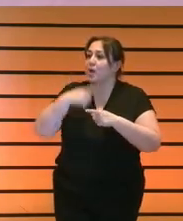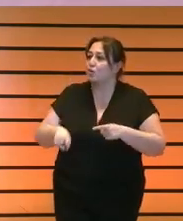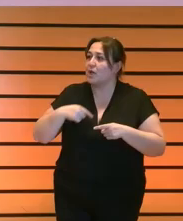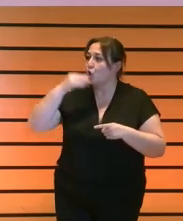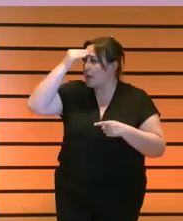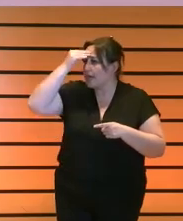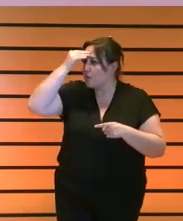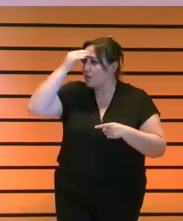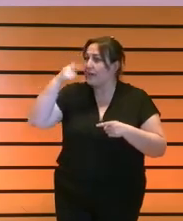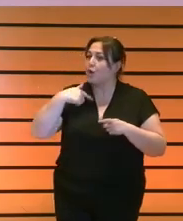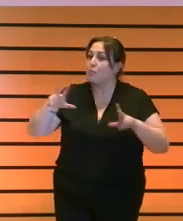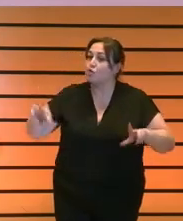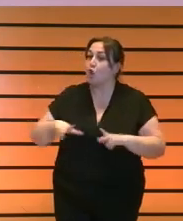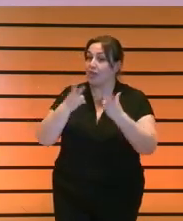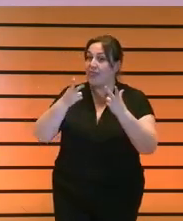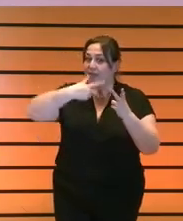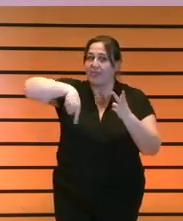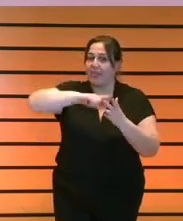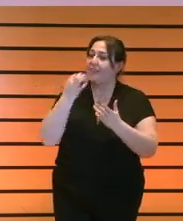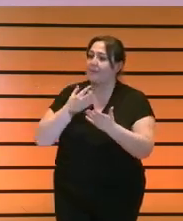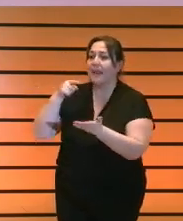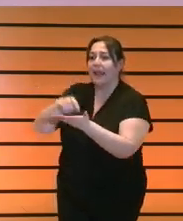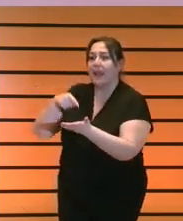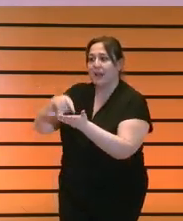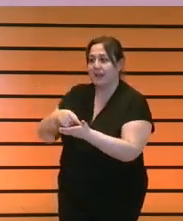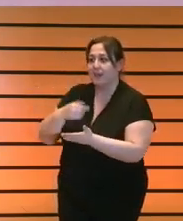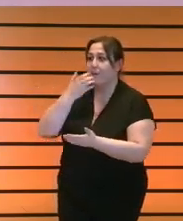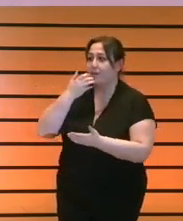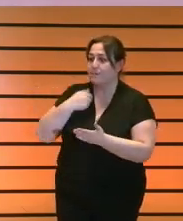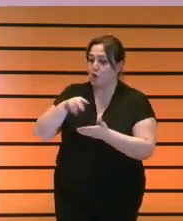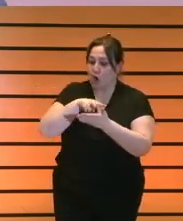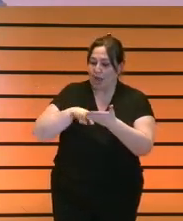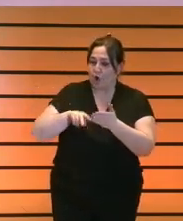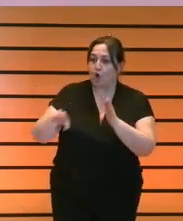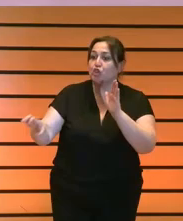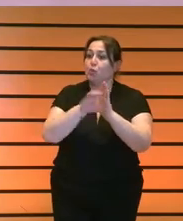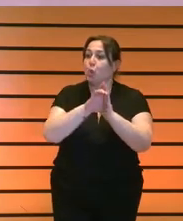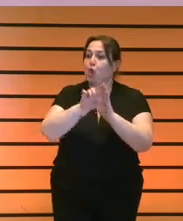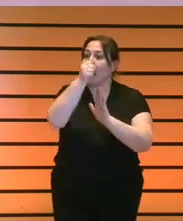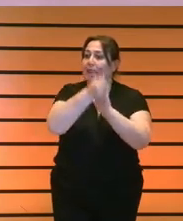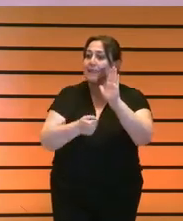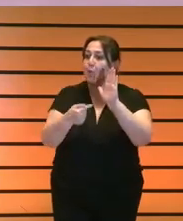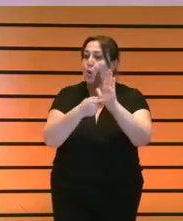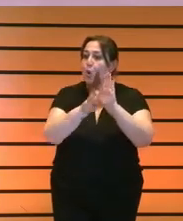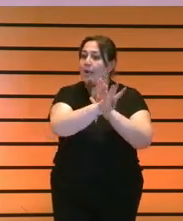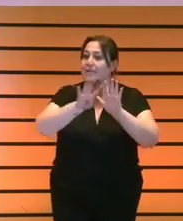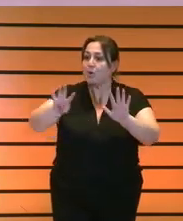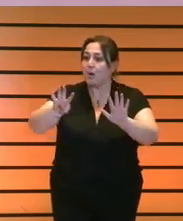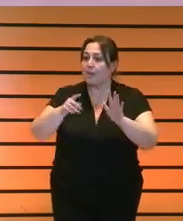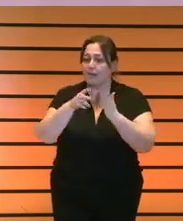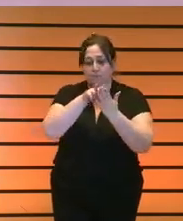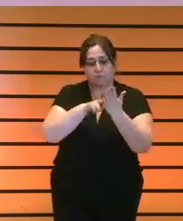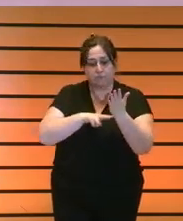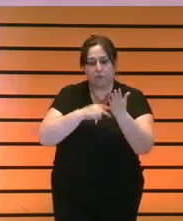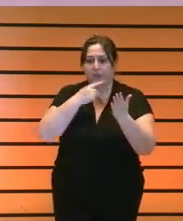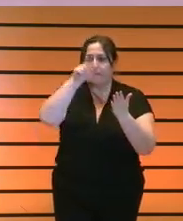creo que como sociedad tendríamos que reclamar. Cuando uno lee el artículo 49 de la Constitución Española, dije, qué fenomenal,